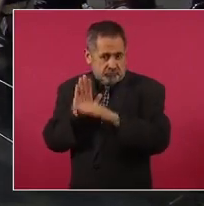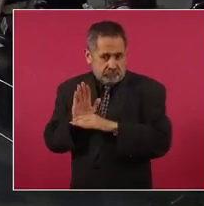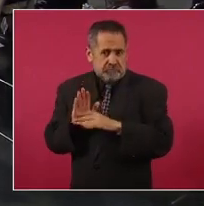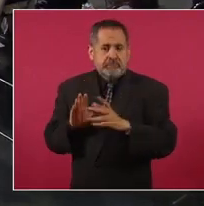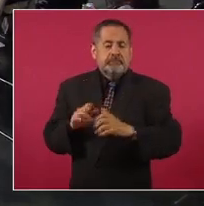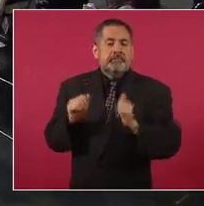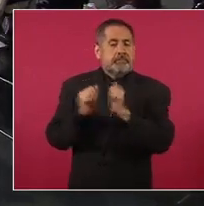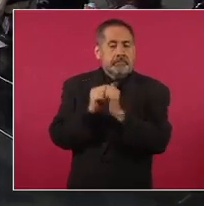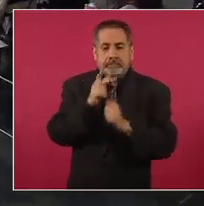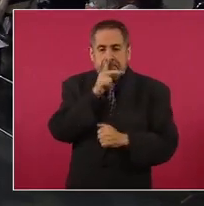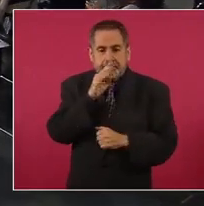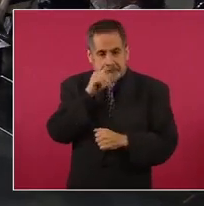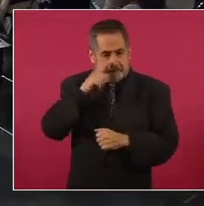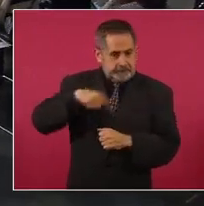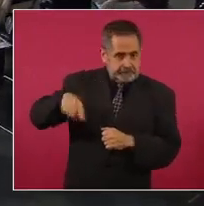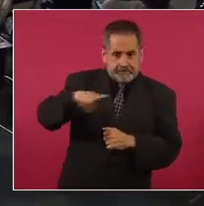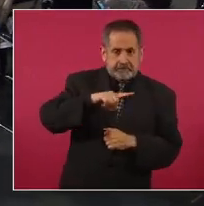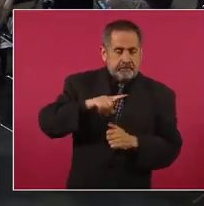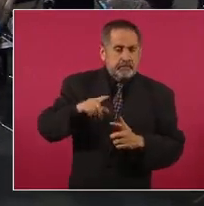con los padres,